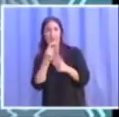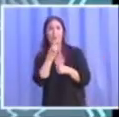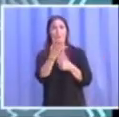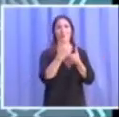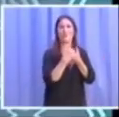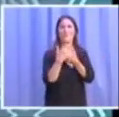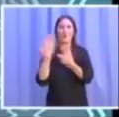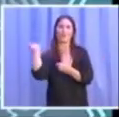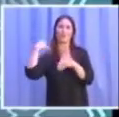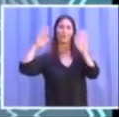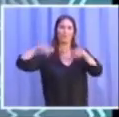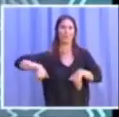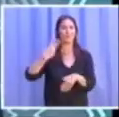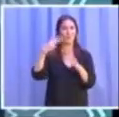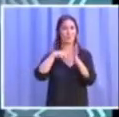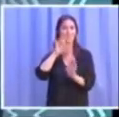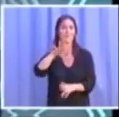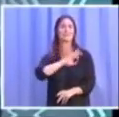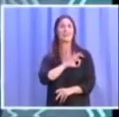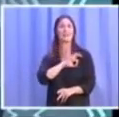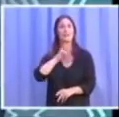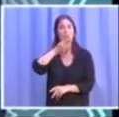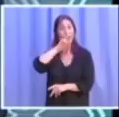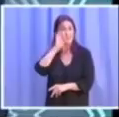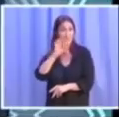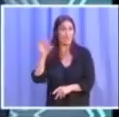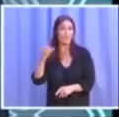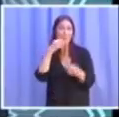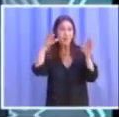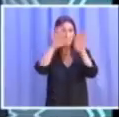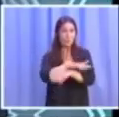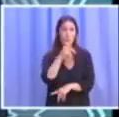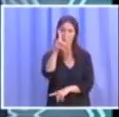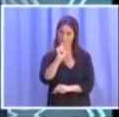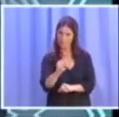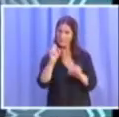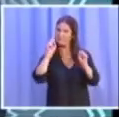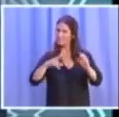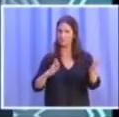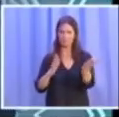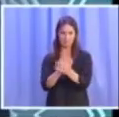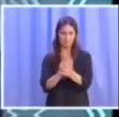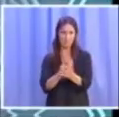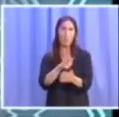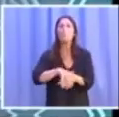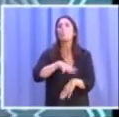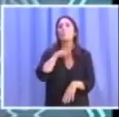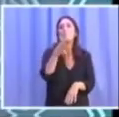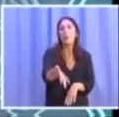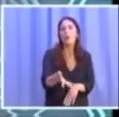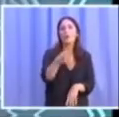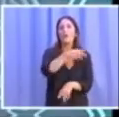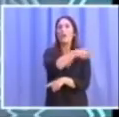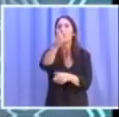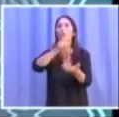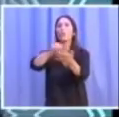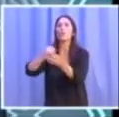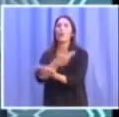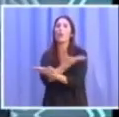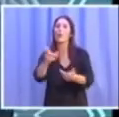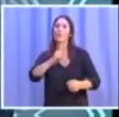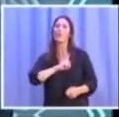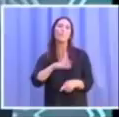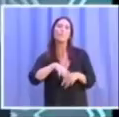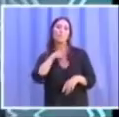en las elecciones de 2015. Señor Pérez, buenas noches de nuevo. Buenas noches. En un minuto, sin interrupciones, ¿por qué deben confiar en usted los